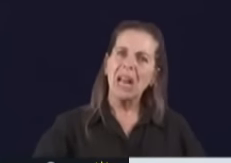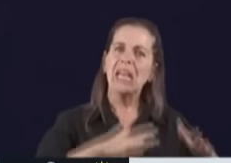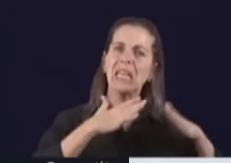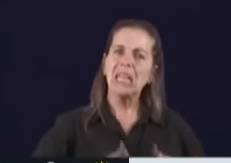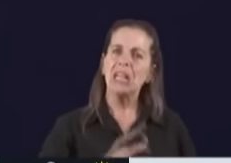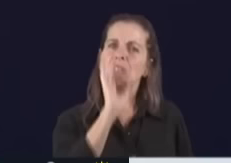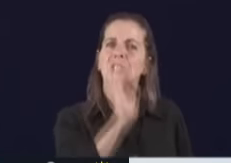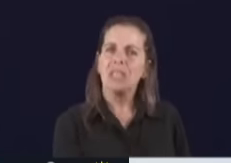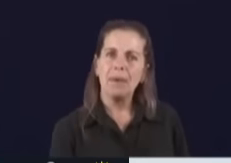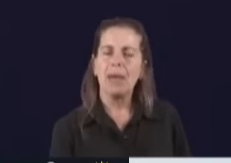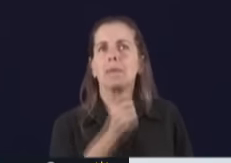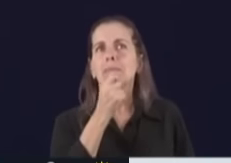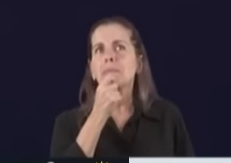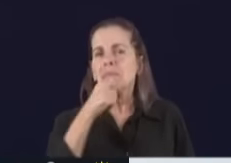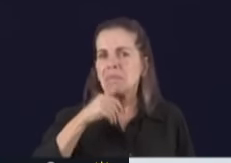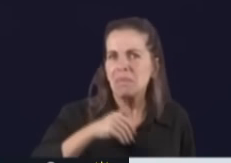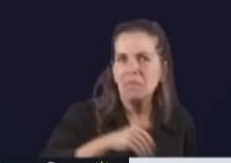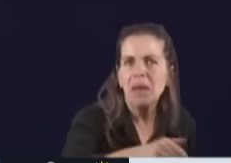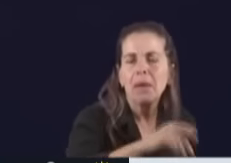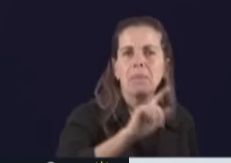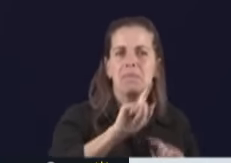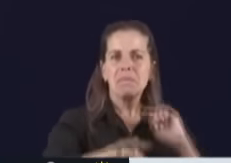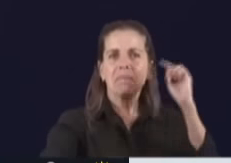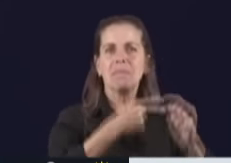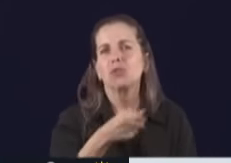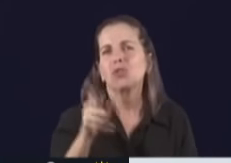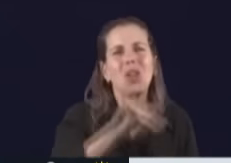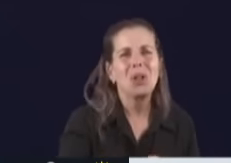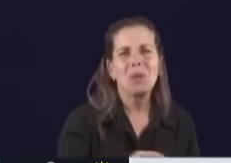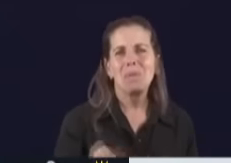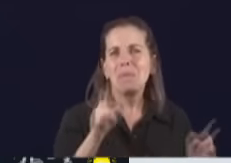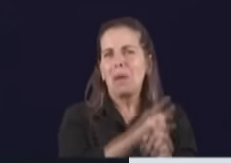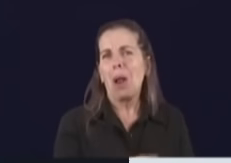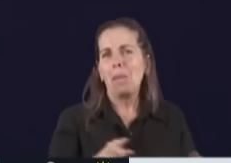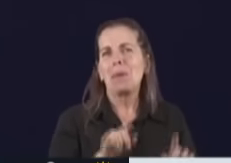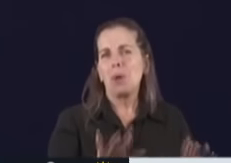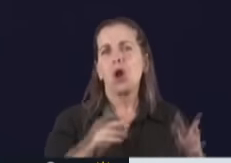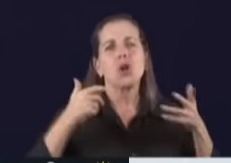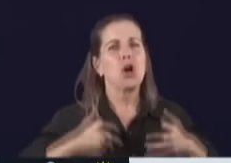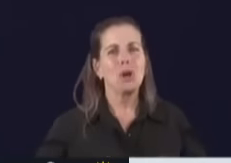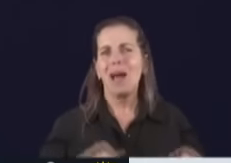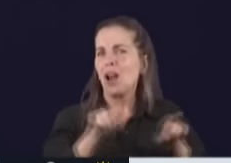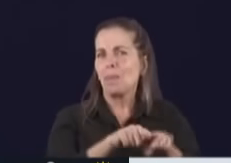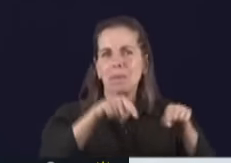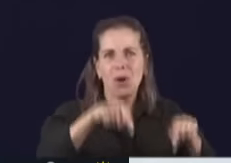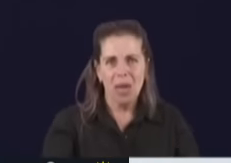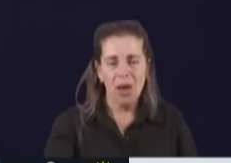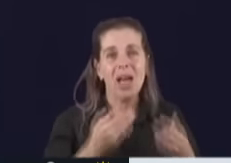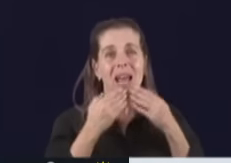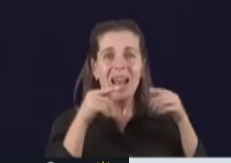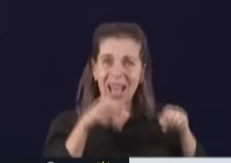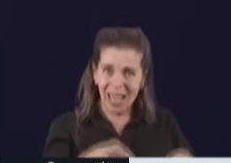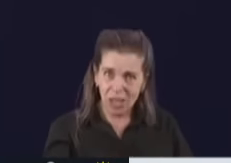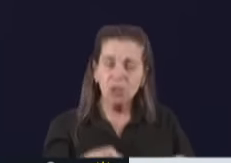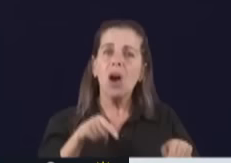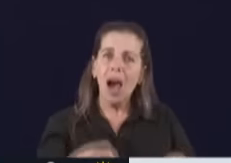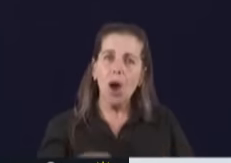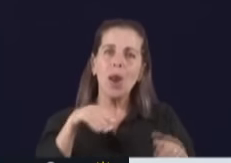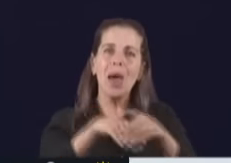mañana todo va a estar más o menos igual que hoy. Fruto de esta nueva normalidad, hoy volvieron los préstamos hipotecarios